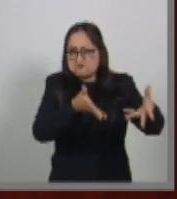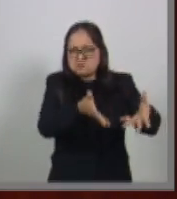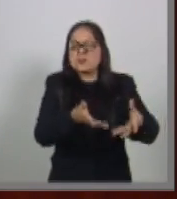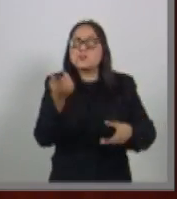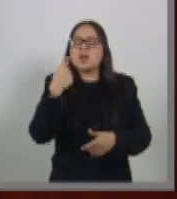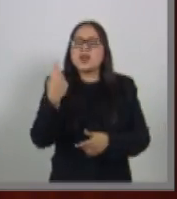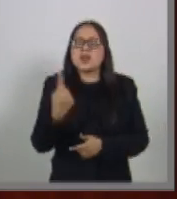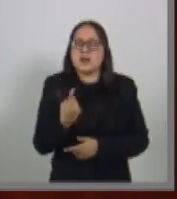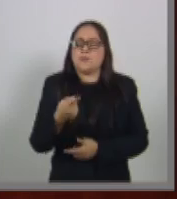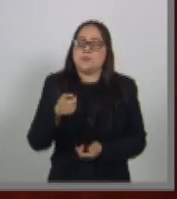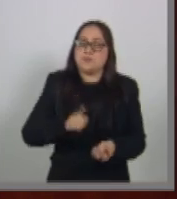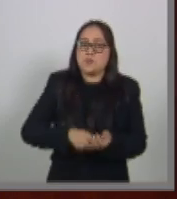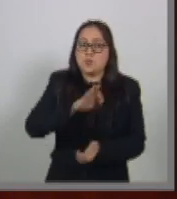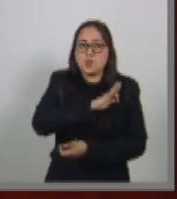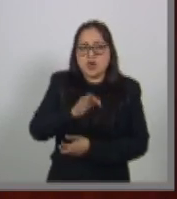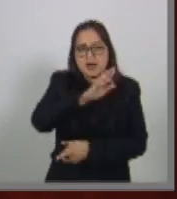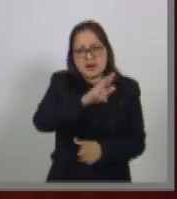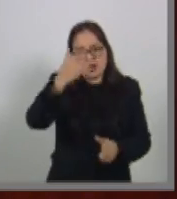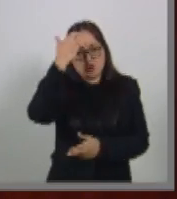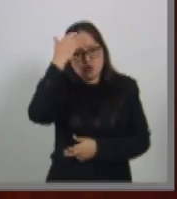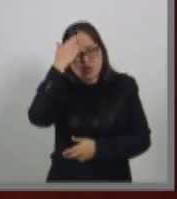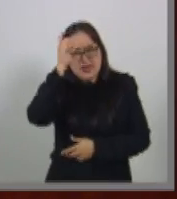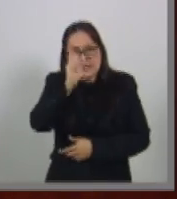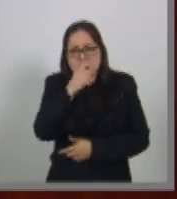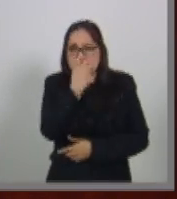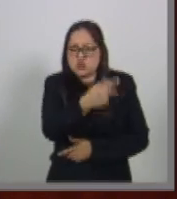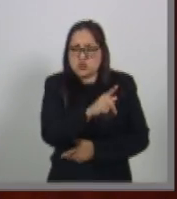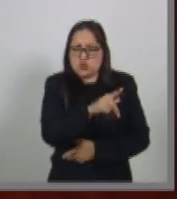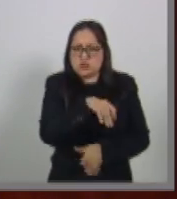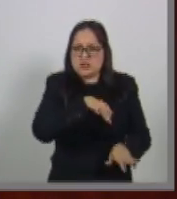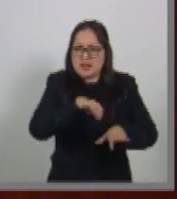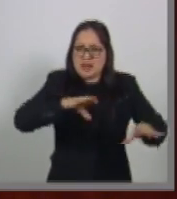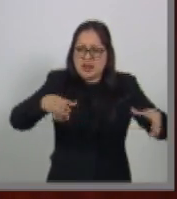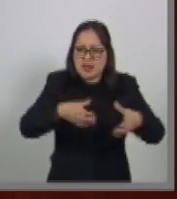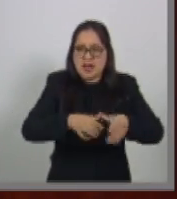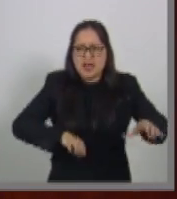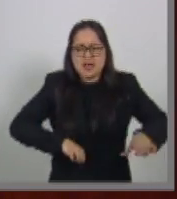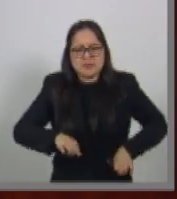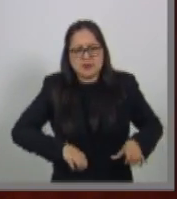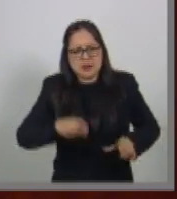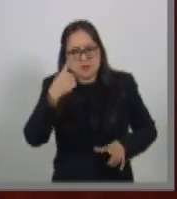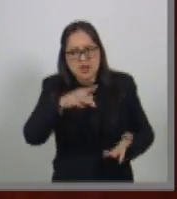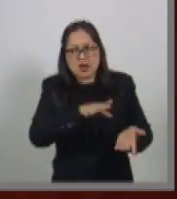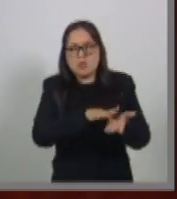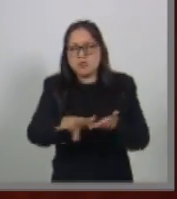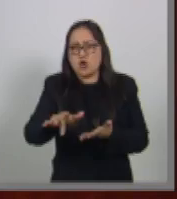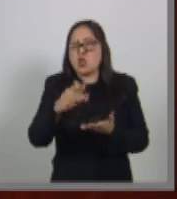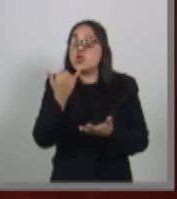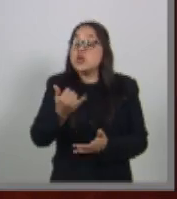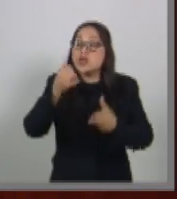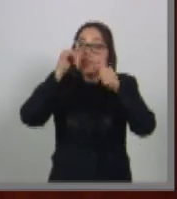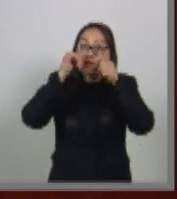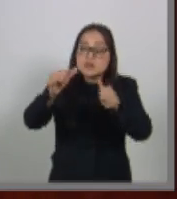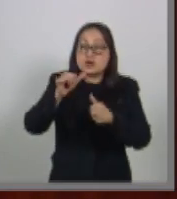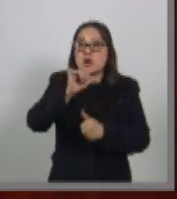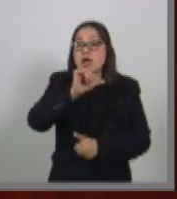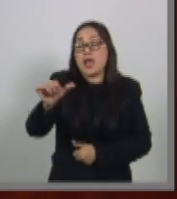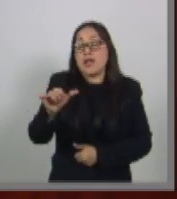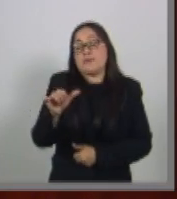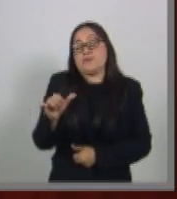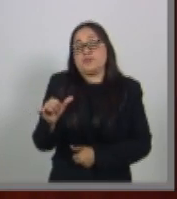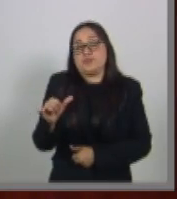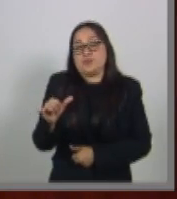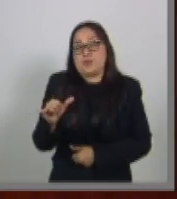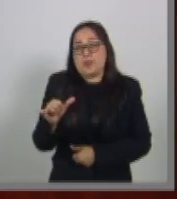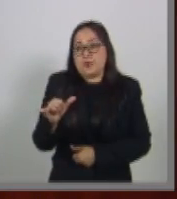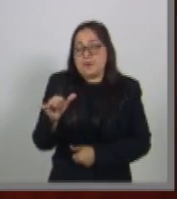fin de que se reconozca como actividad de fomento el apoyo y atención en la búsqueda